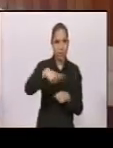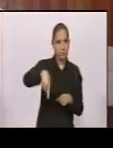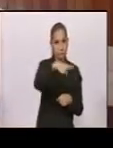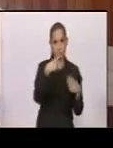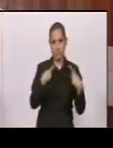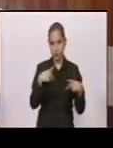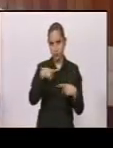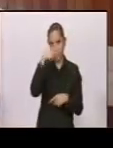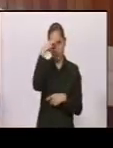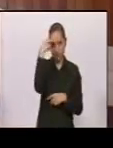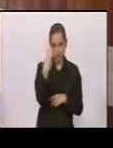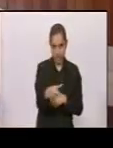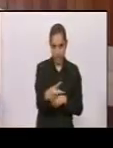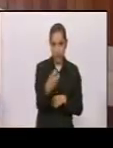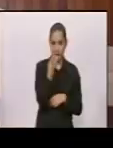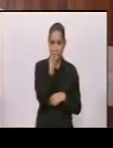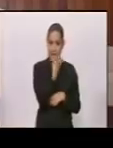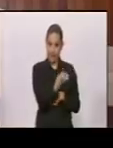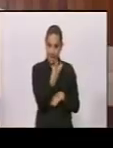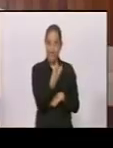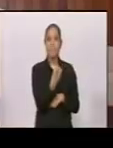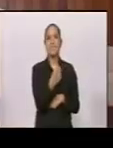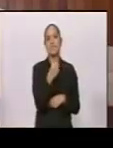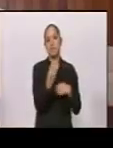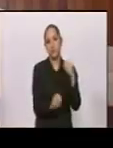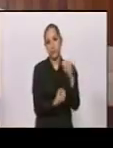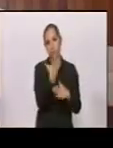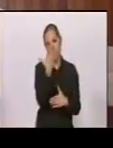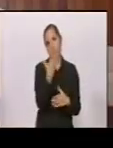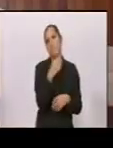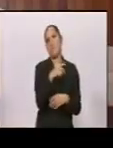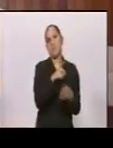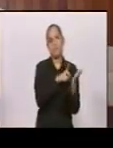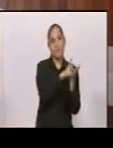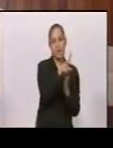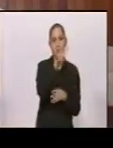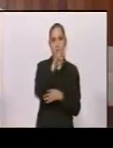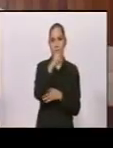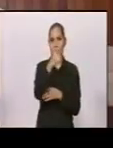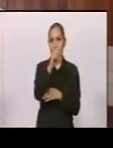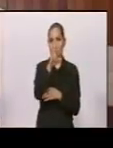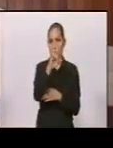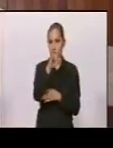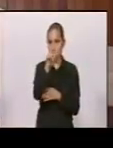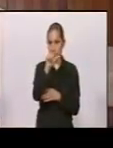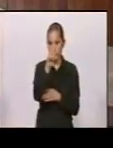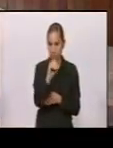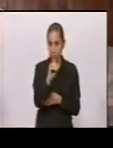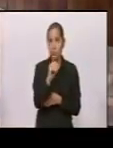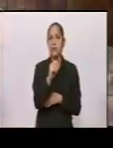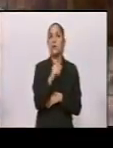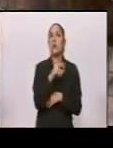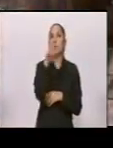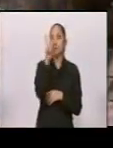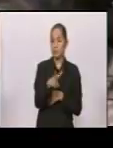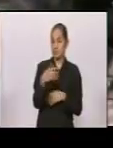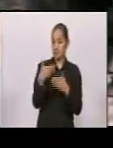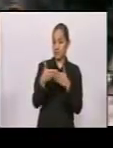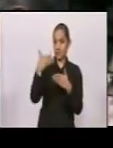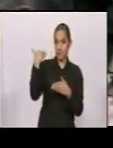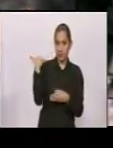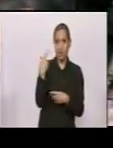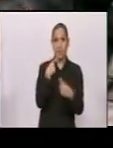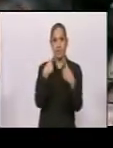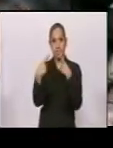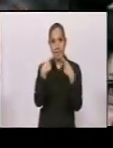patente un derecho vigorizado durante el proceso electoral, en el que el debate político